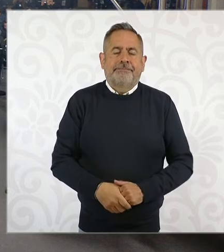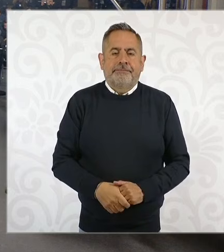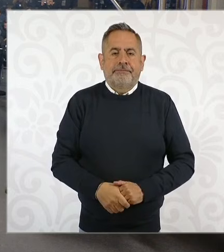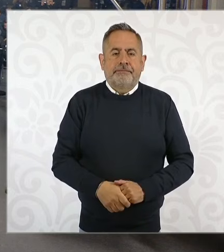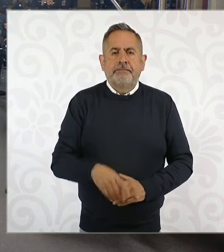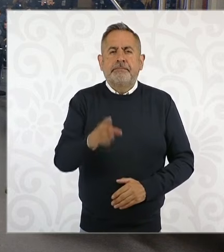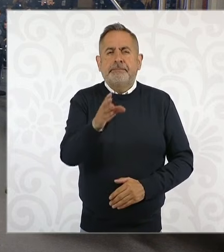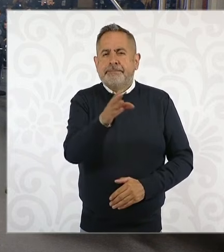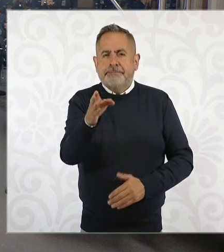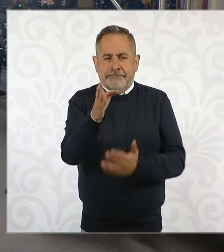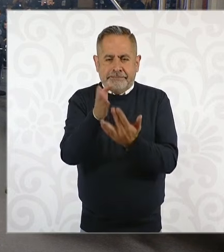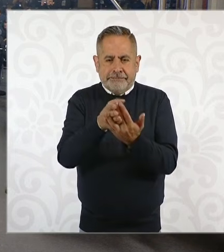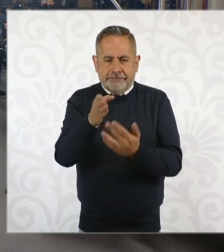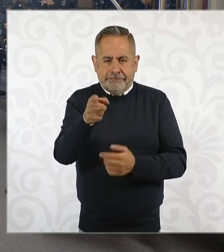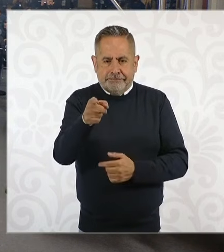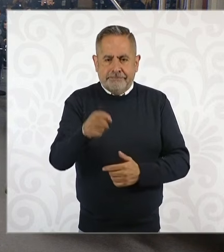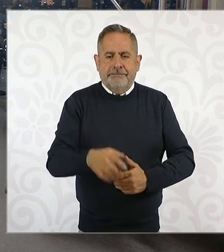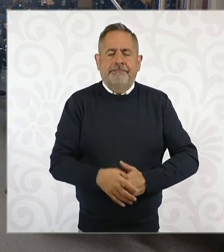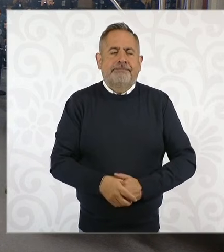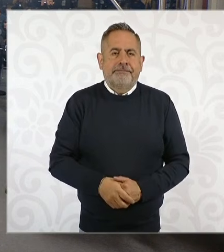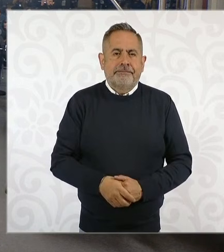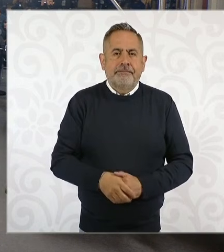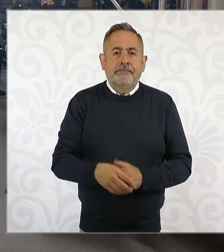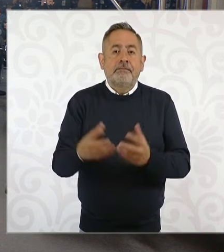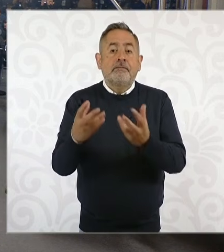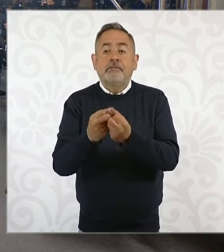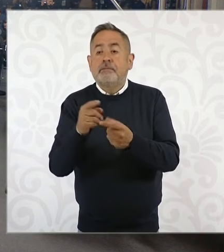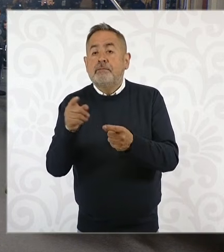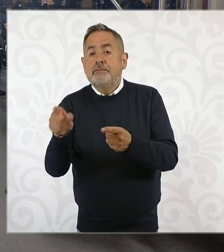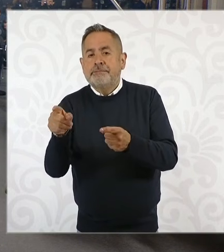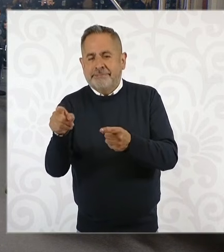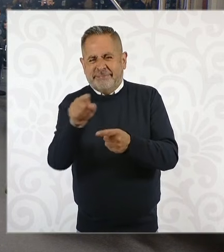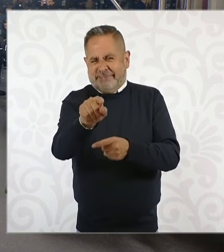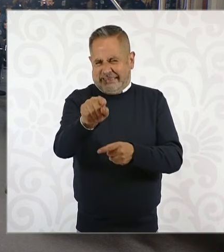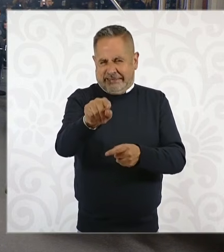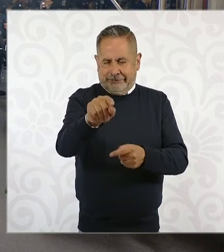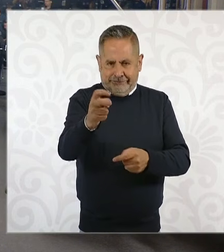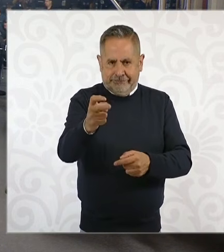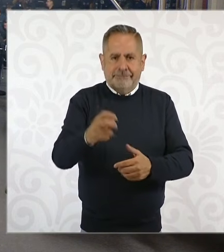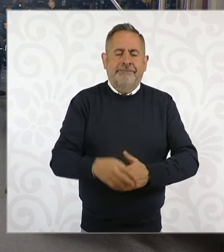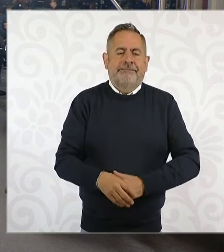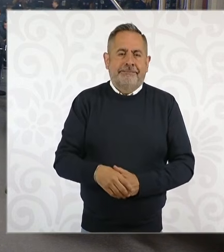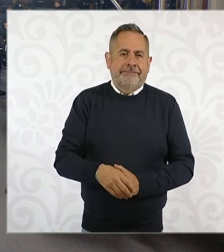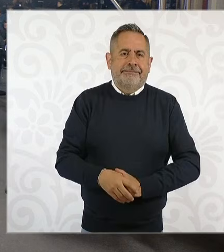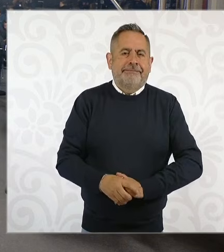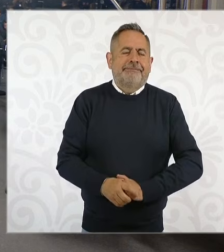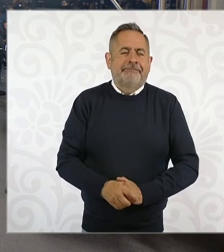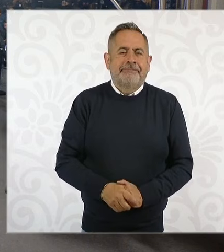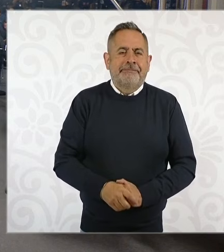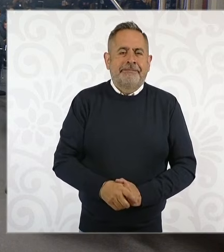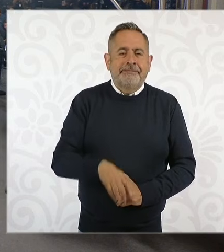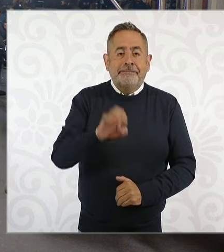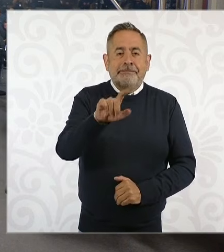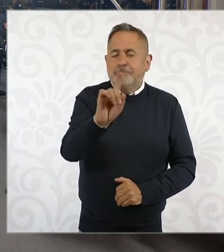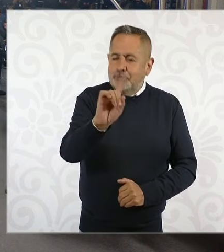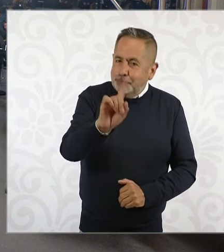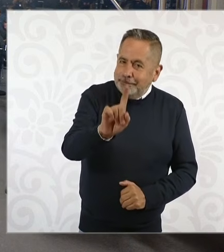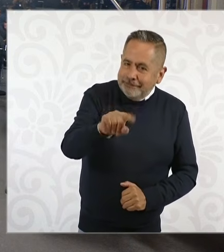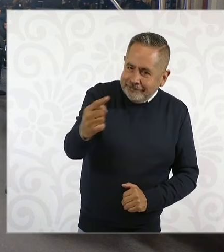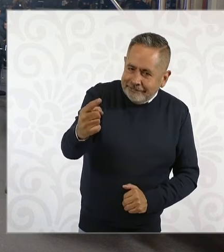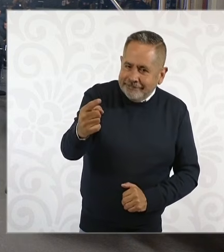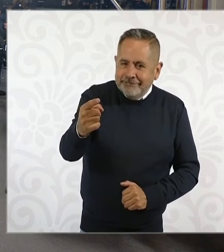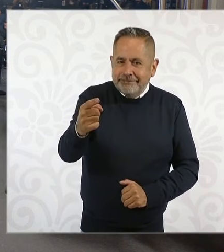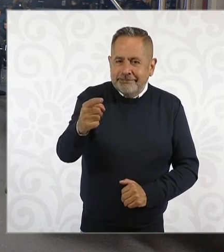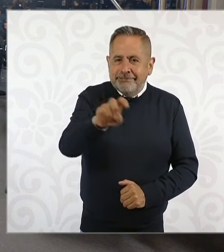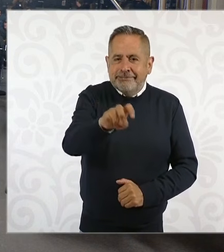Ahí de en medio, que está junto a Basta. Anda. Él. No, acá a un